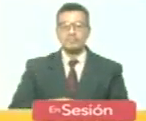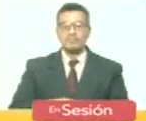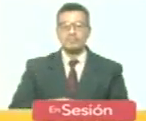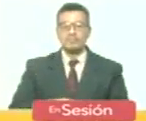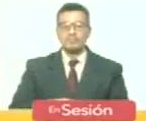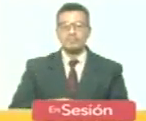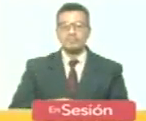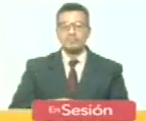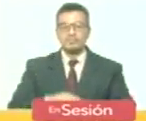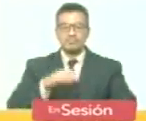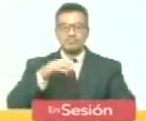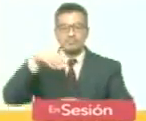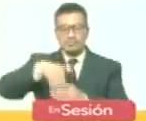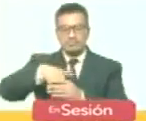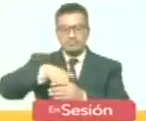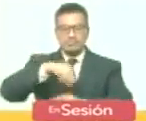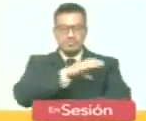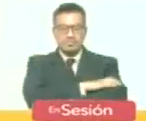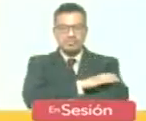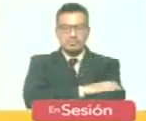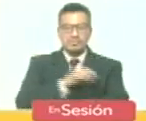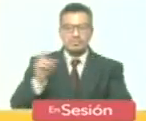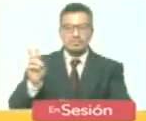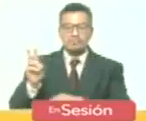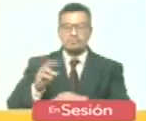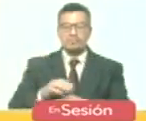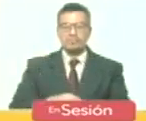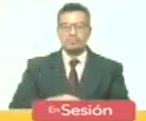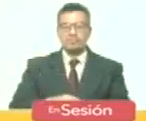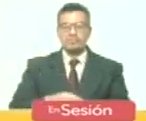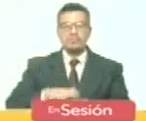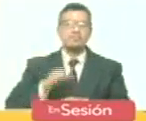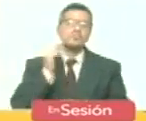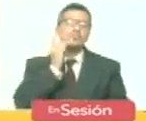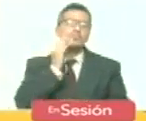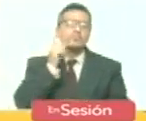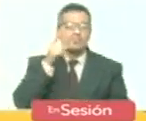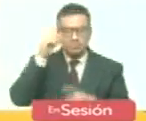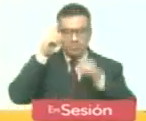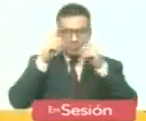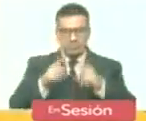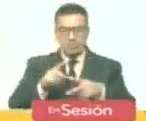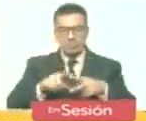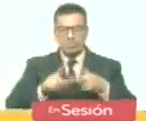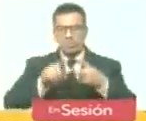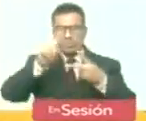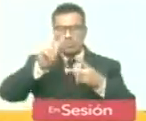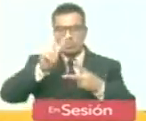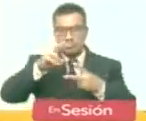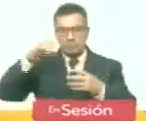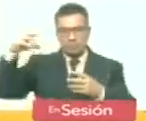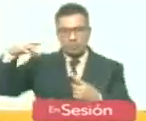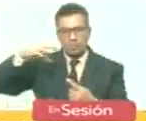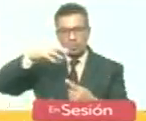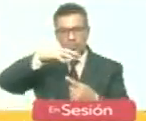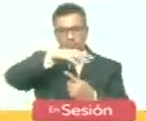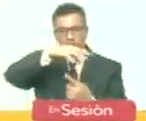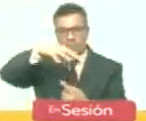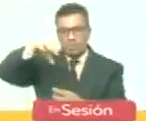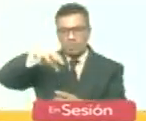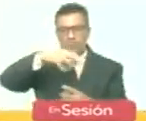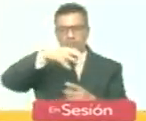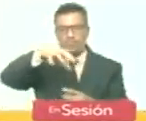Que votan por la oposición venezolana. Por poner un ejemplo muy concreto, el segundo dron que